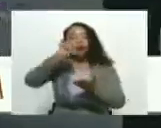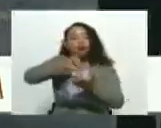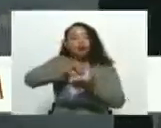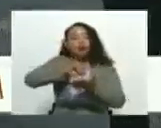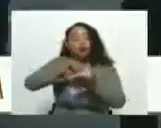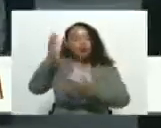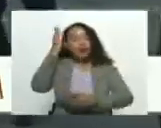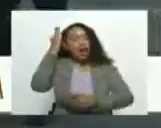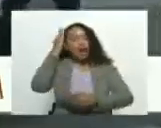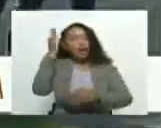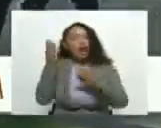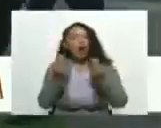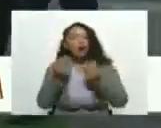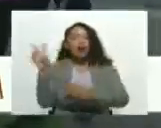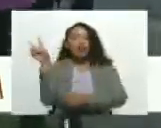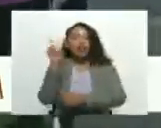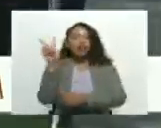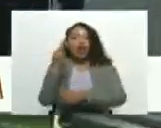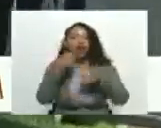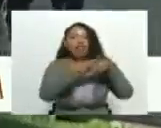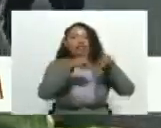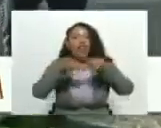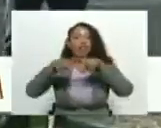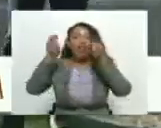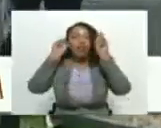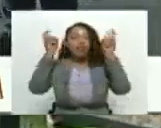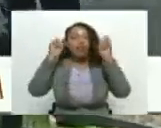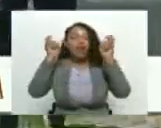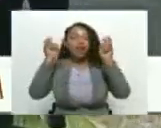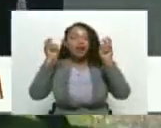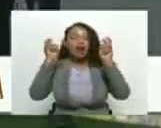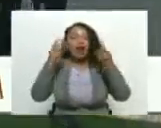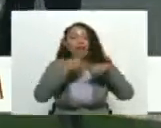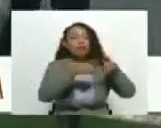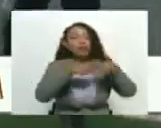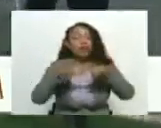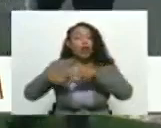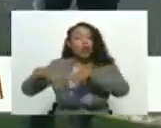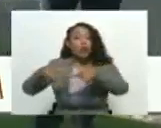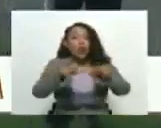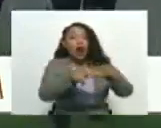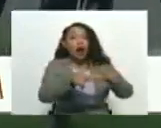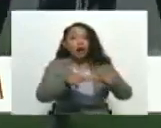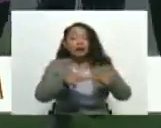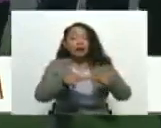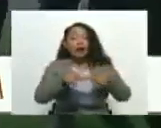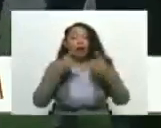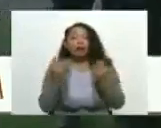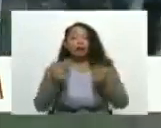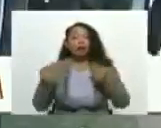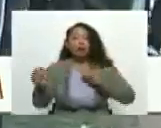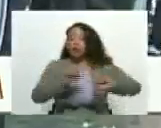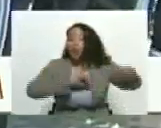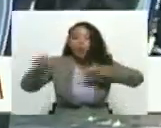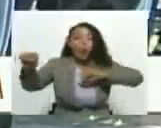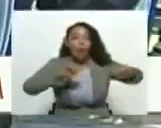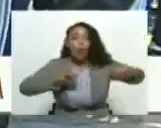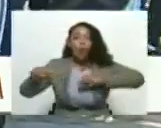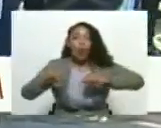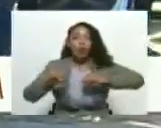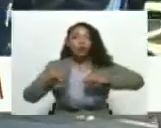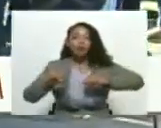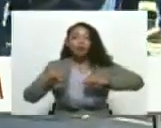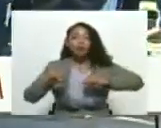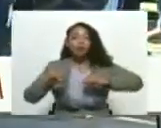sabemos que la economía venezolana en sus distintas expresiones, en sus distintos sectores, se está activando. Y aquí vemos también una